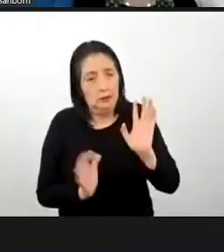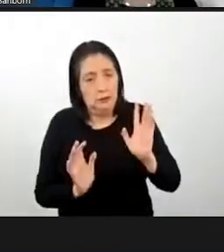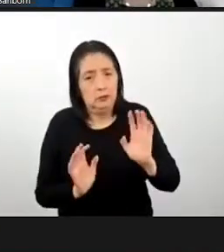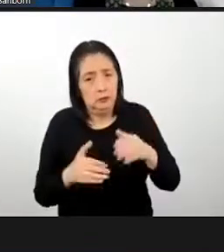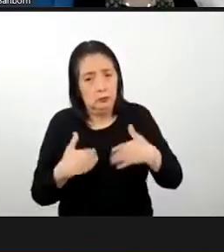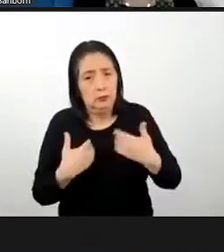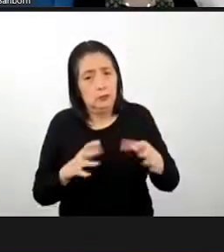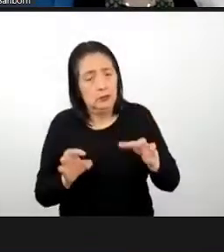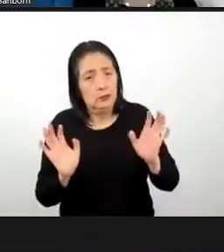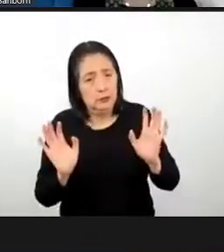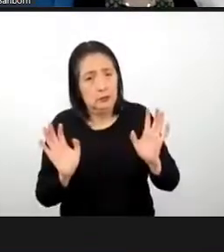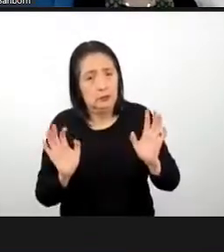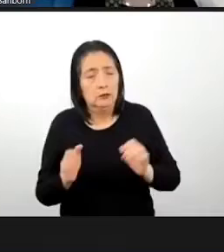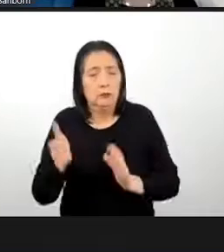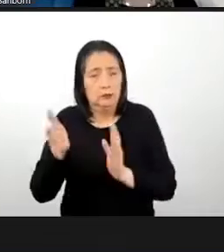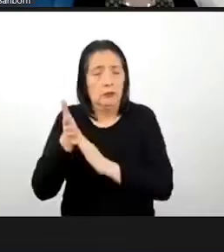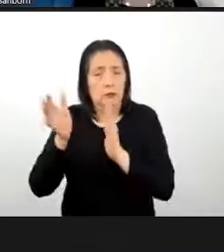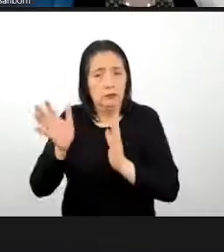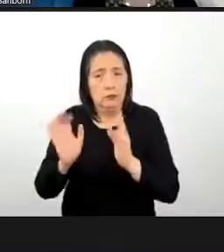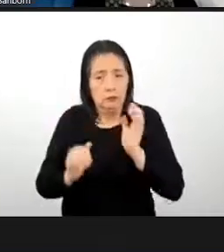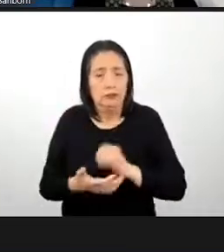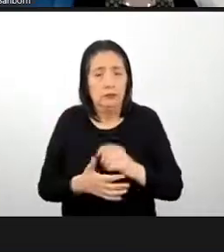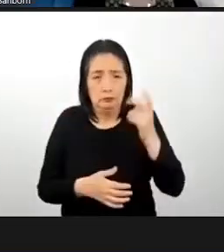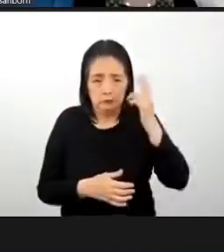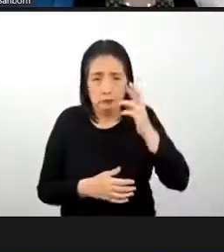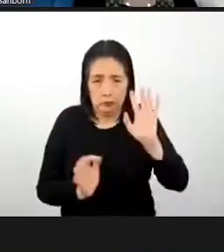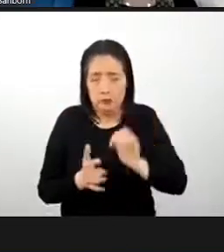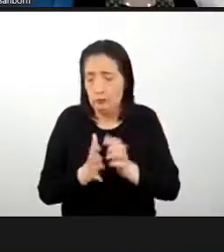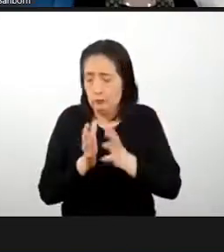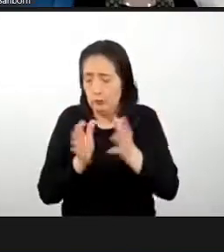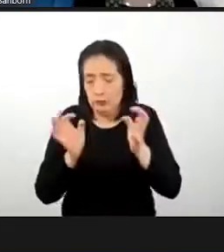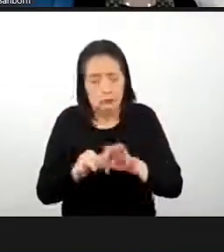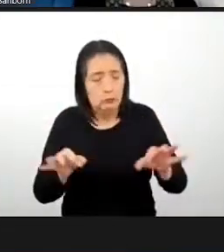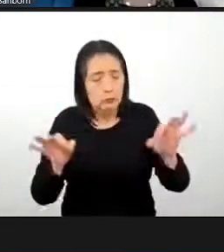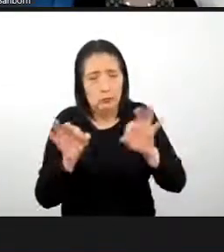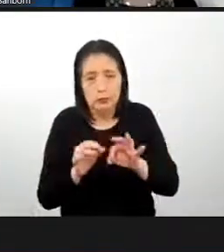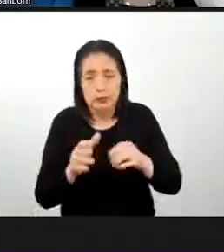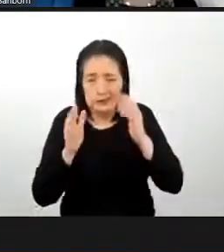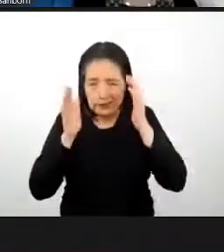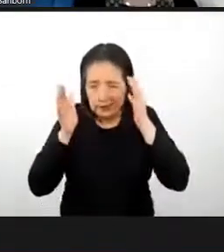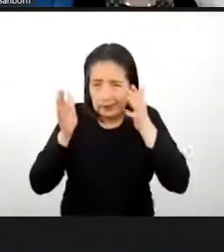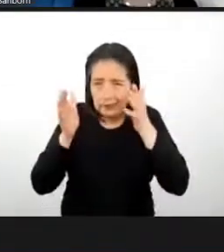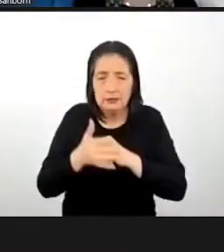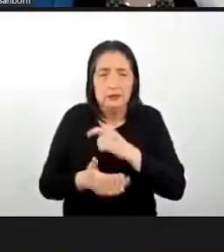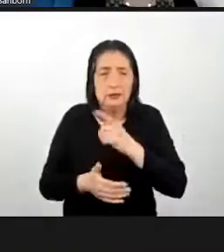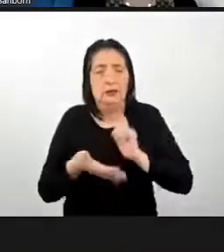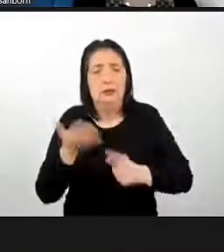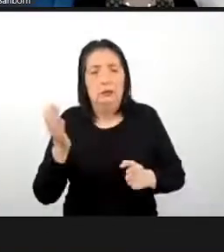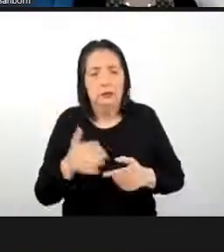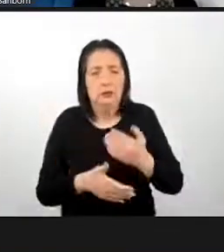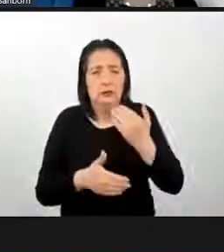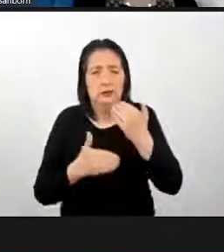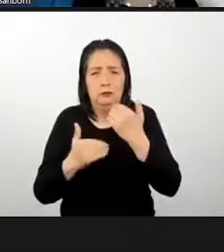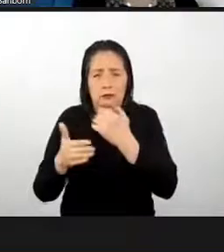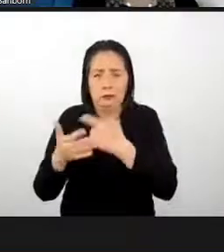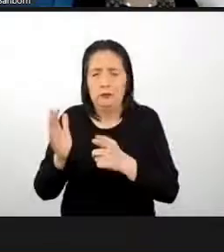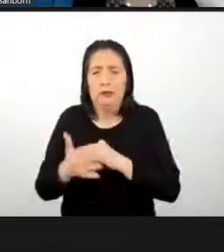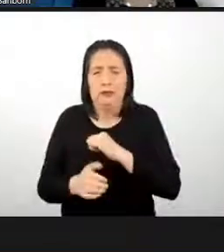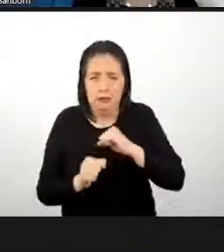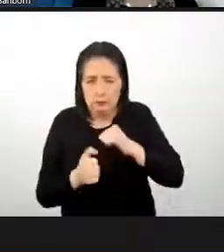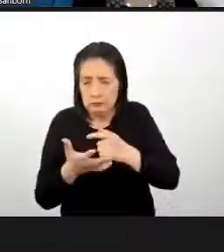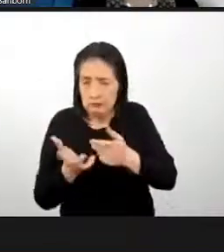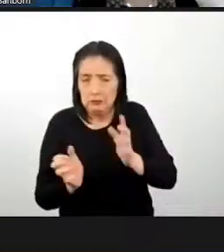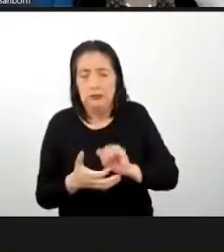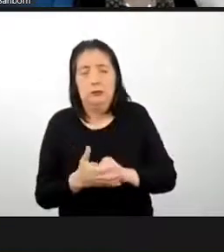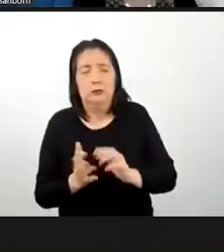hacer una Defensoría del Pueblo. Por eso es imprescindible el estar alertas a sus recortes, a sus restricciones, a sus ataques y, por